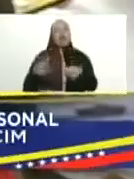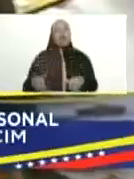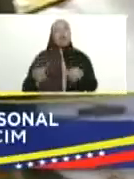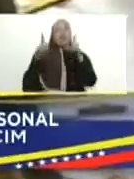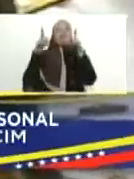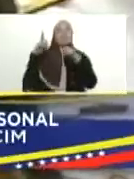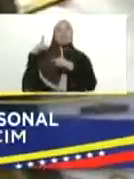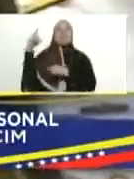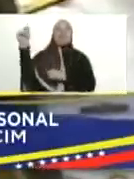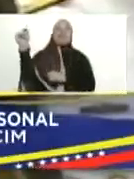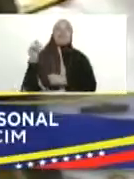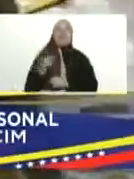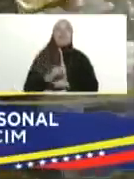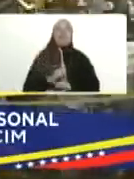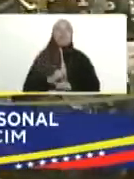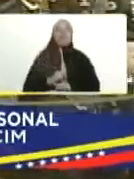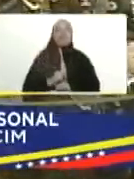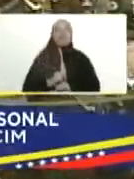Adelante.